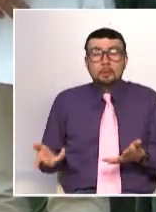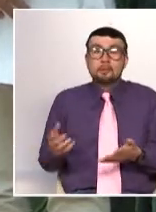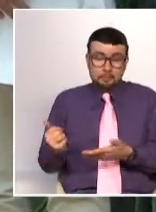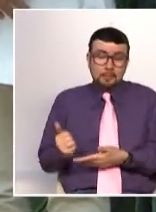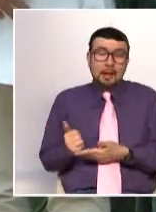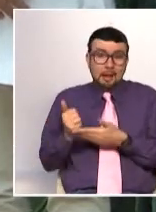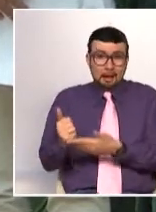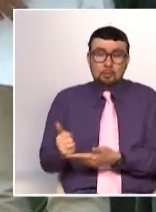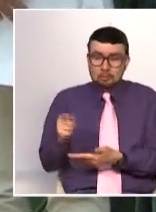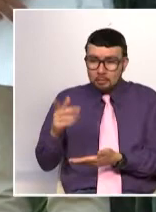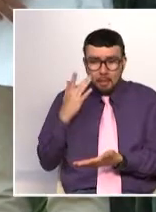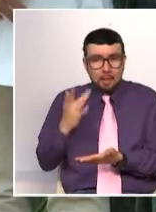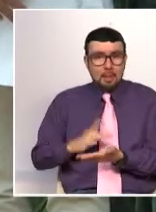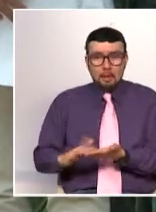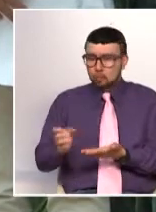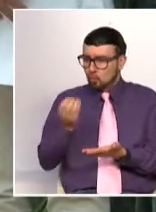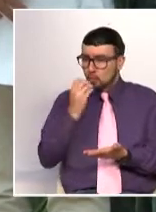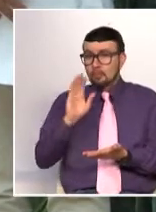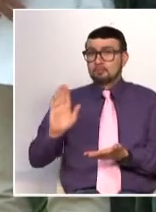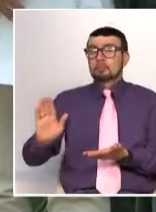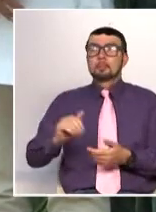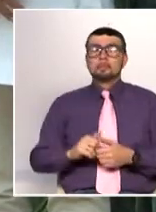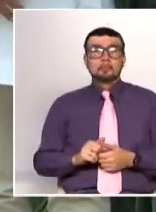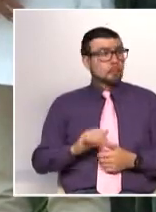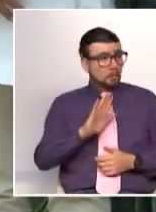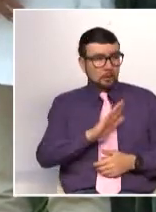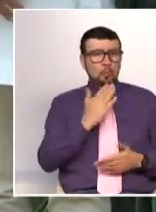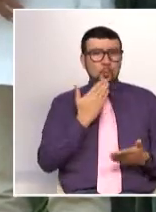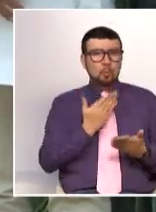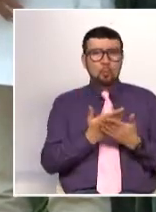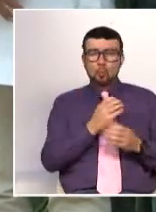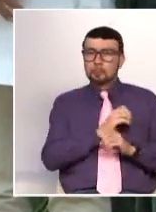la parte nutricional bueno buenos días